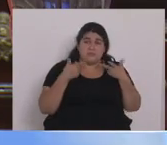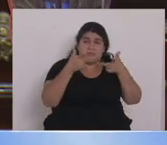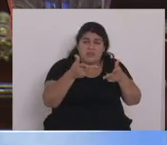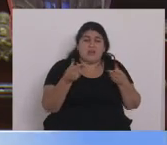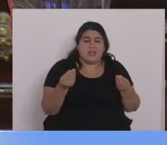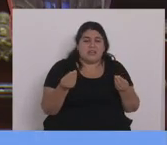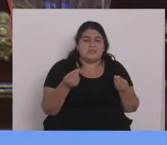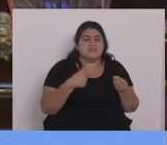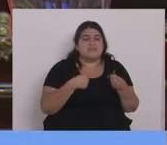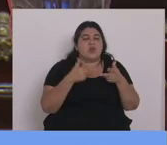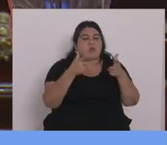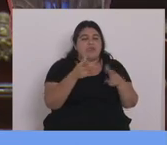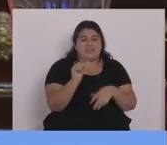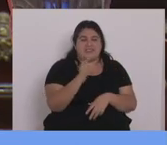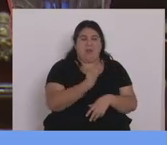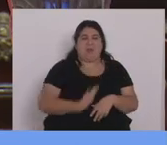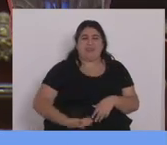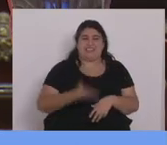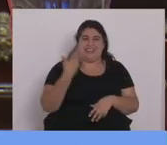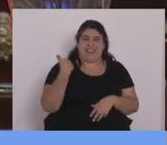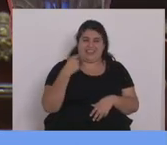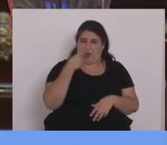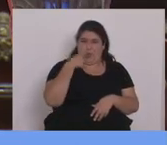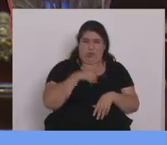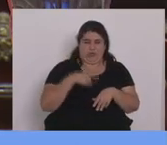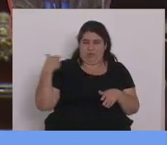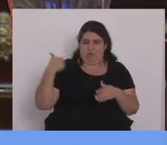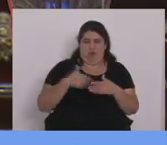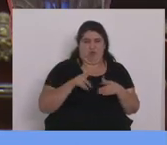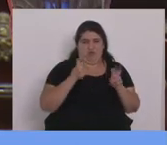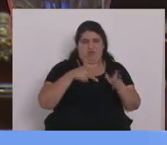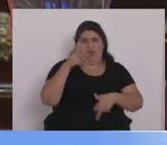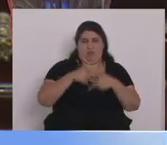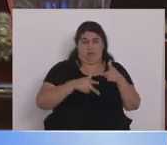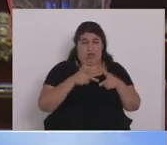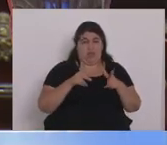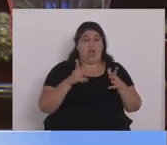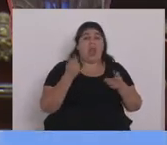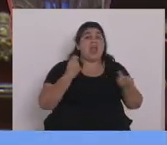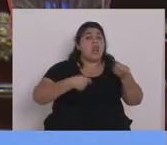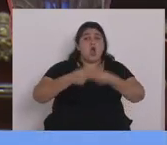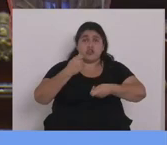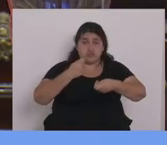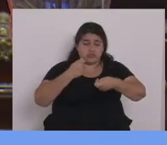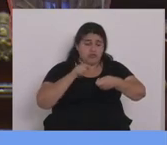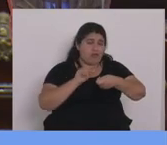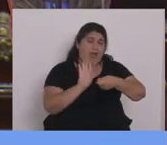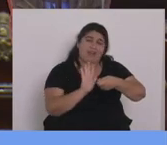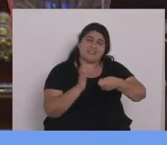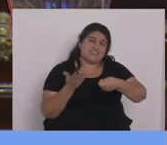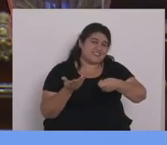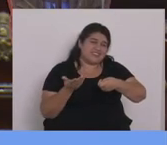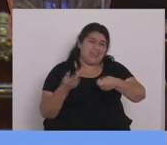como dice Residente en uno de sus últimos temas, los negocios son negocios, socio. En los negocios